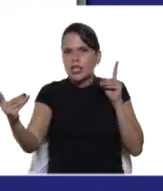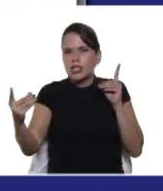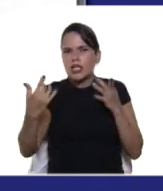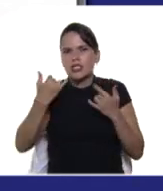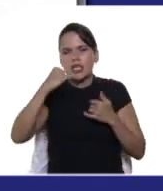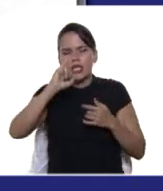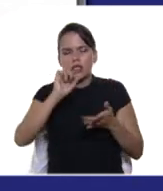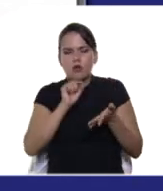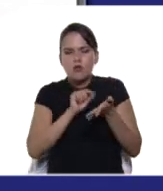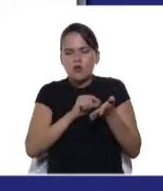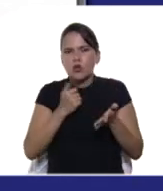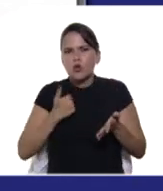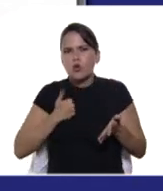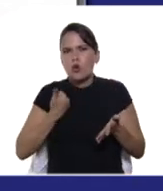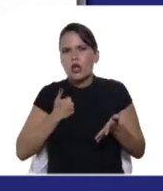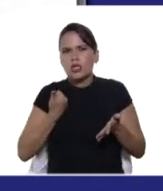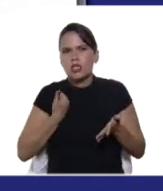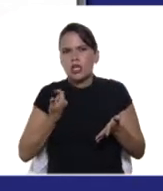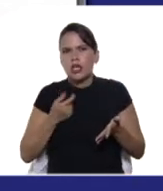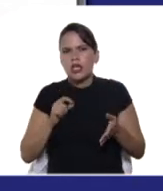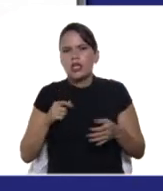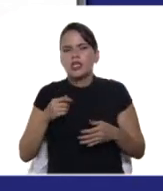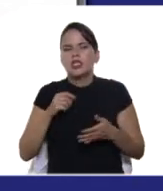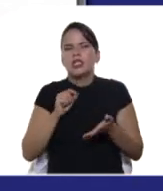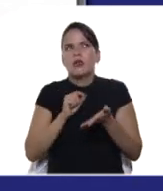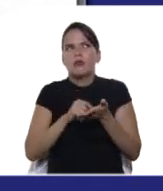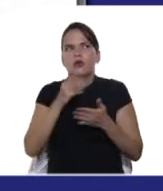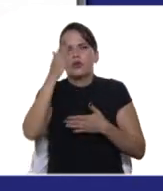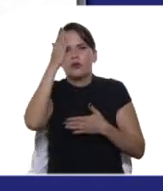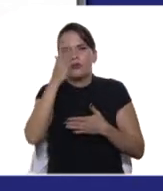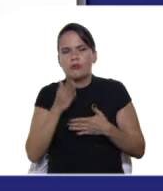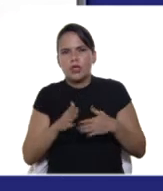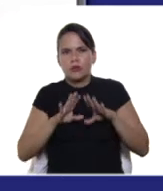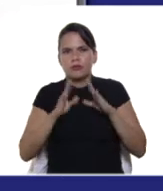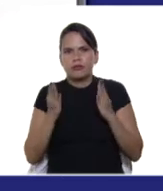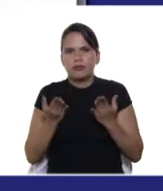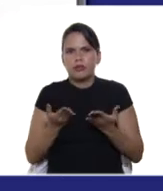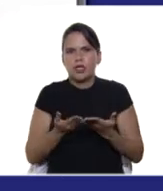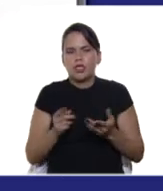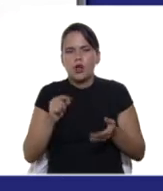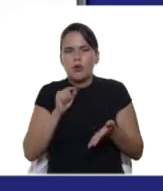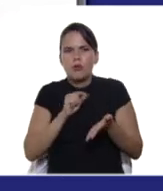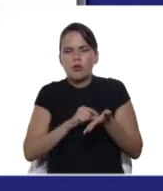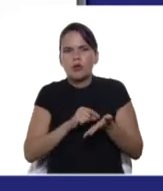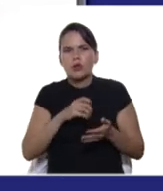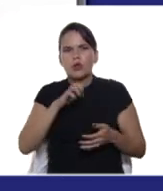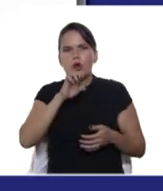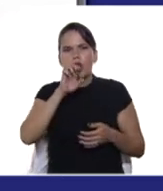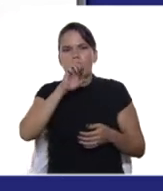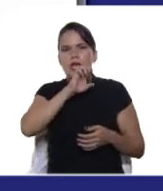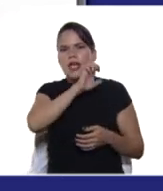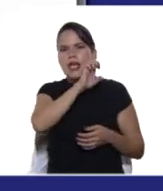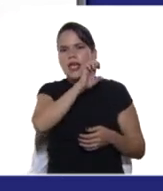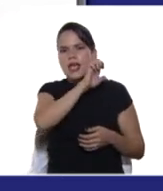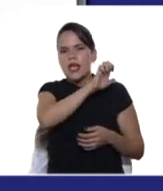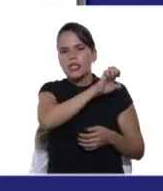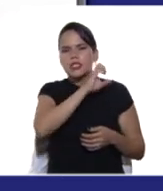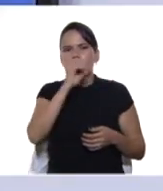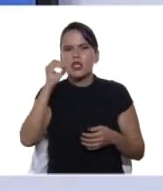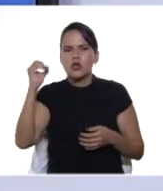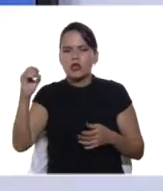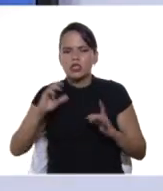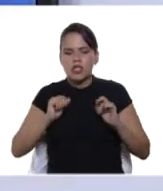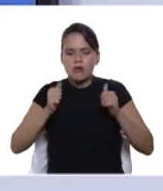punto cualquiera y el meridiano de Greenwich, entre los puntos este y oeste, y se mide desde